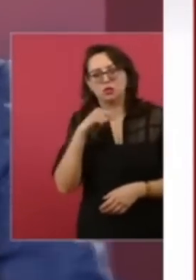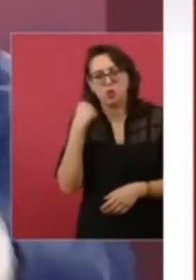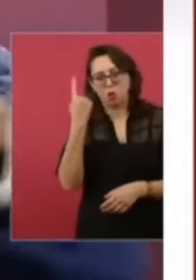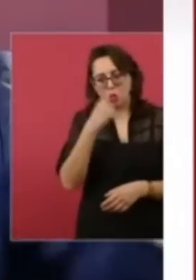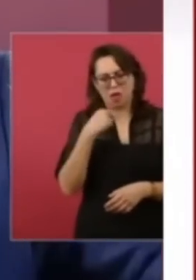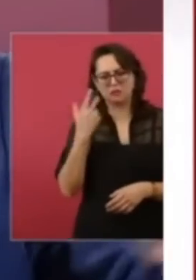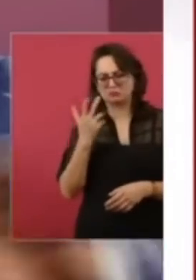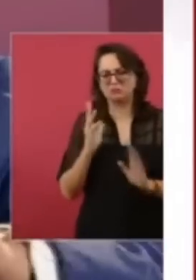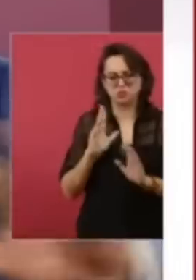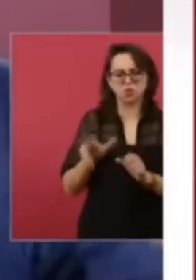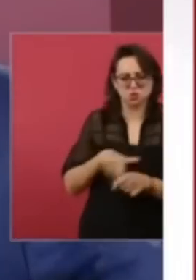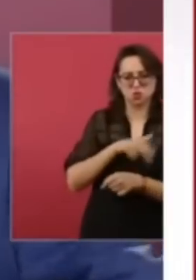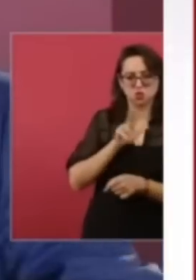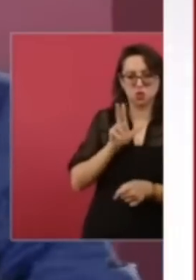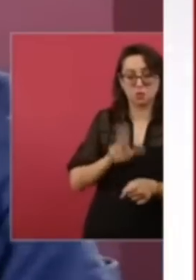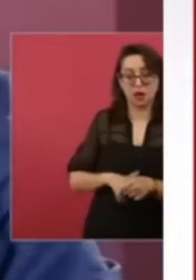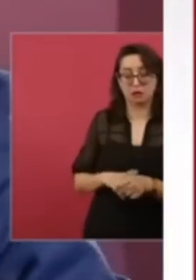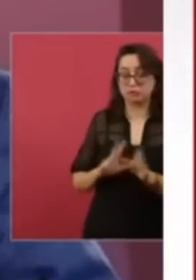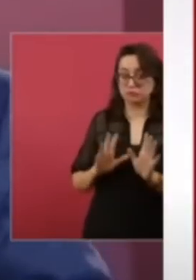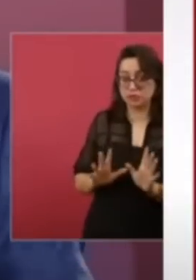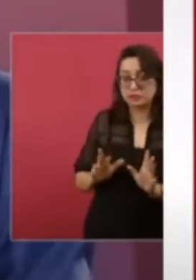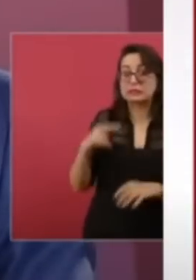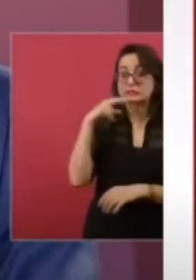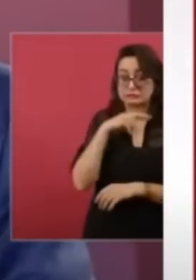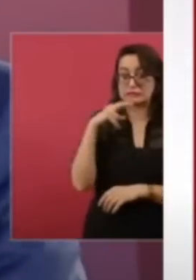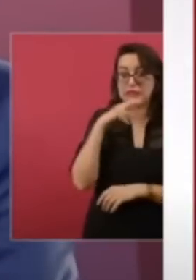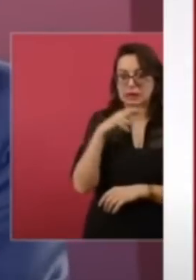Ya eso muestra que